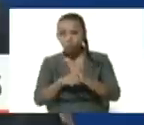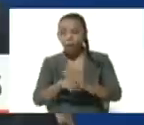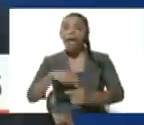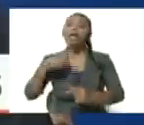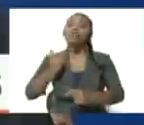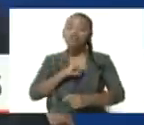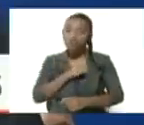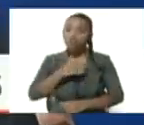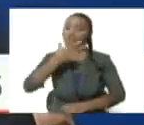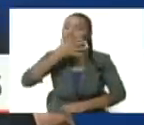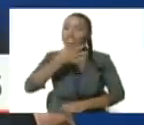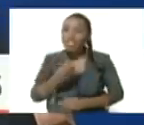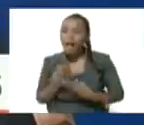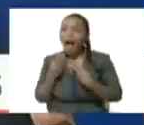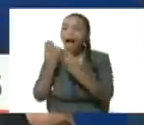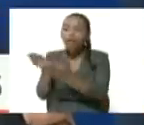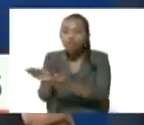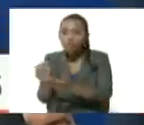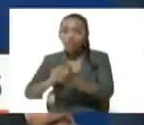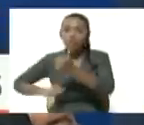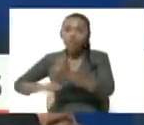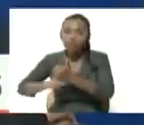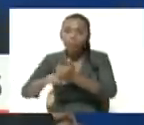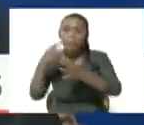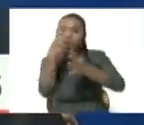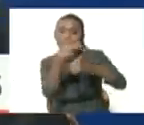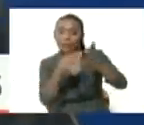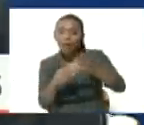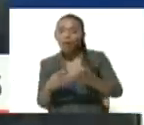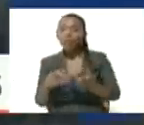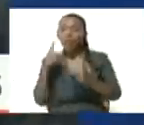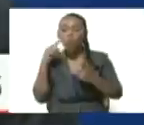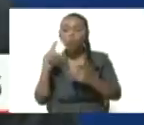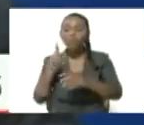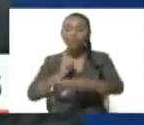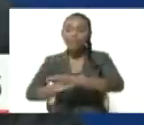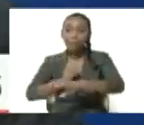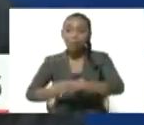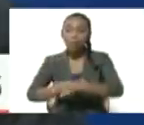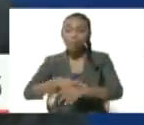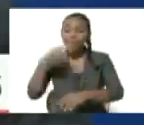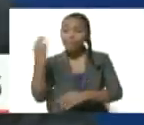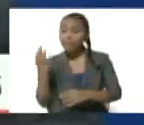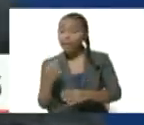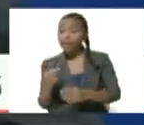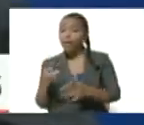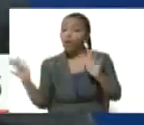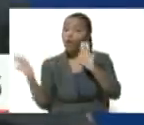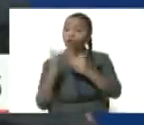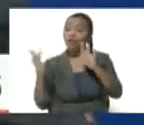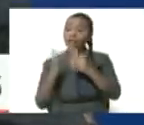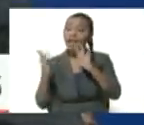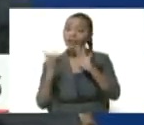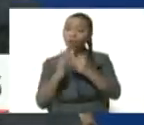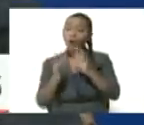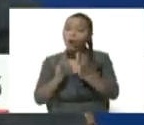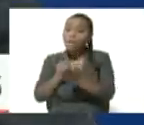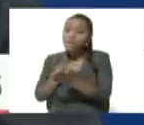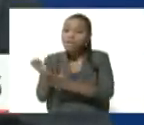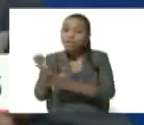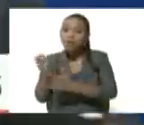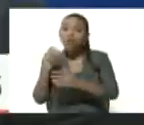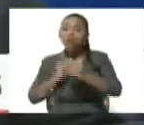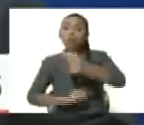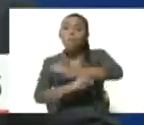a los alcaldes y a las alcaldesas una consulta en tiempo real con el CENIAT, que estén conectados permanentemente. Es decir, que sus bases de